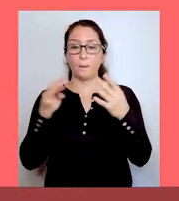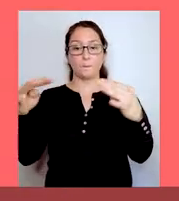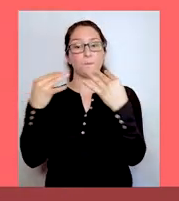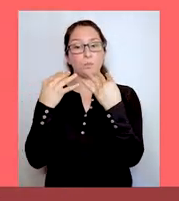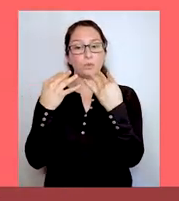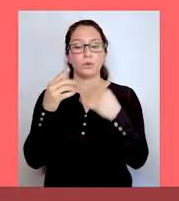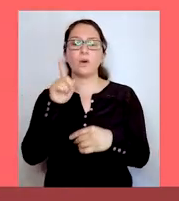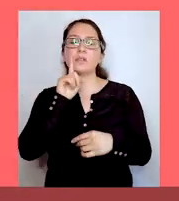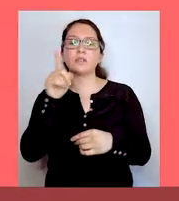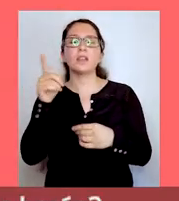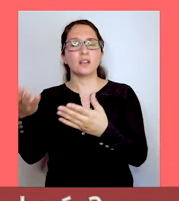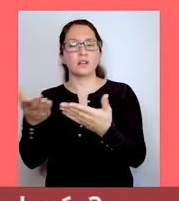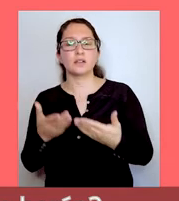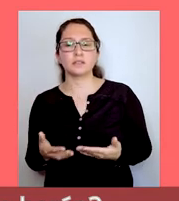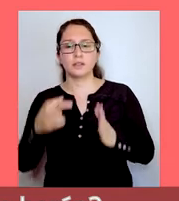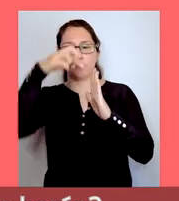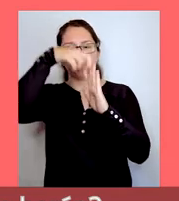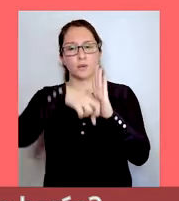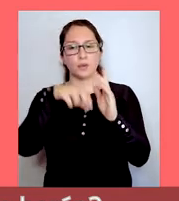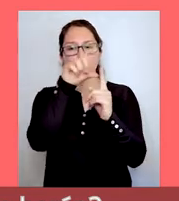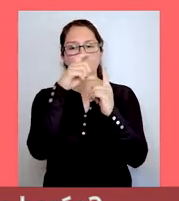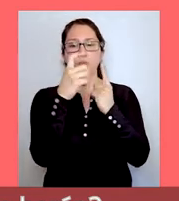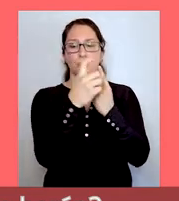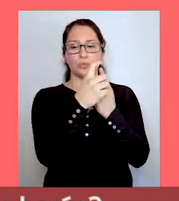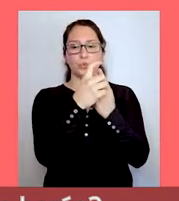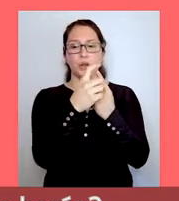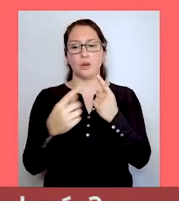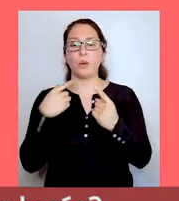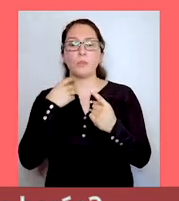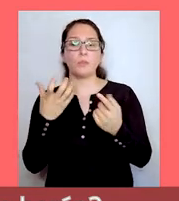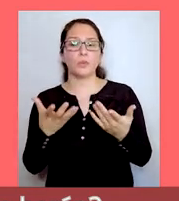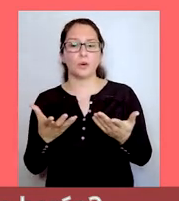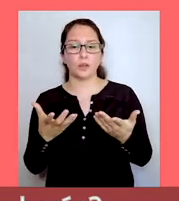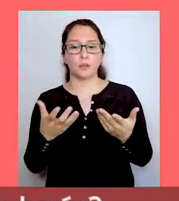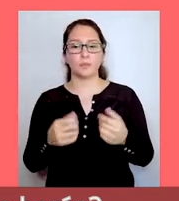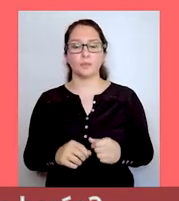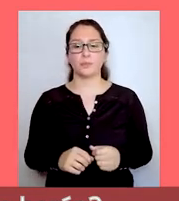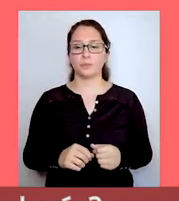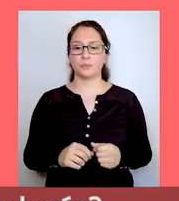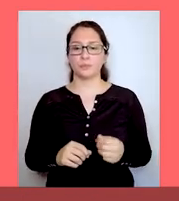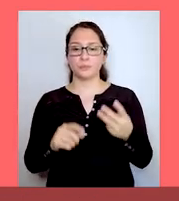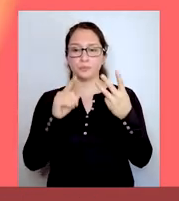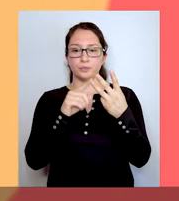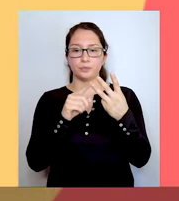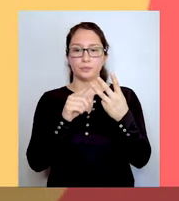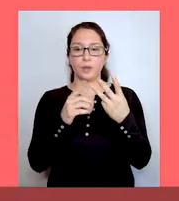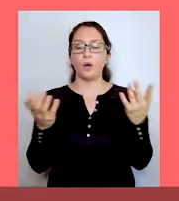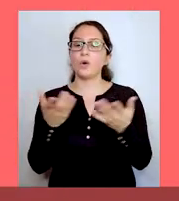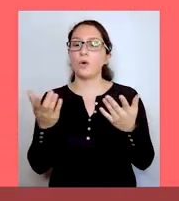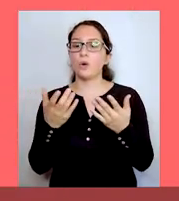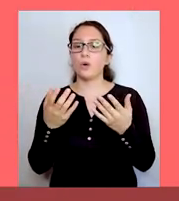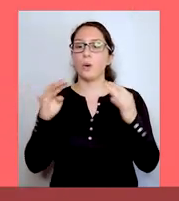2. Público. ¿Quiénes adquirirán o usarán el producto o servicio cultural y por qué lo harán?